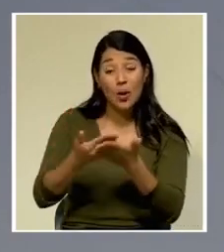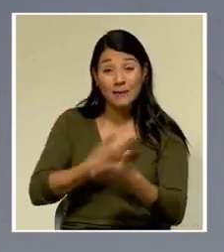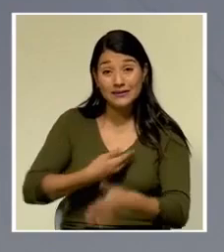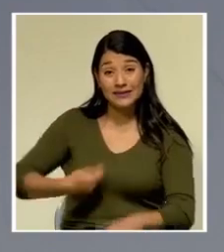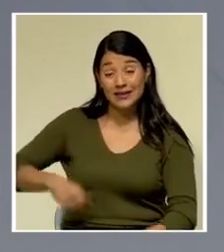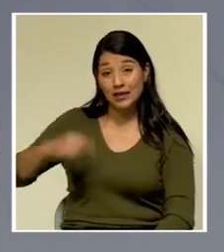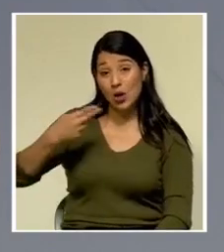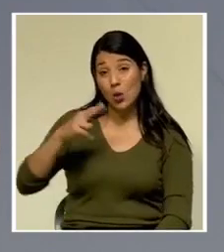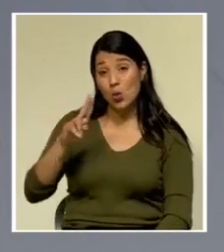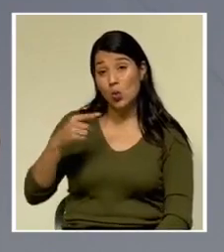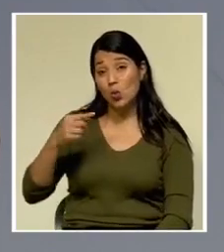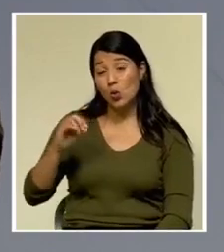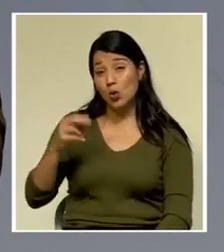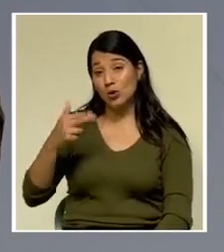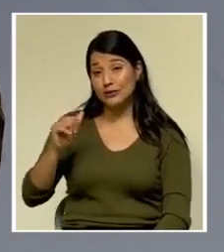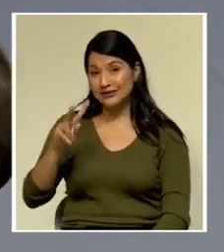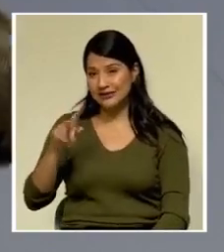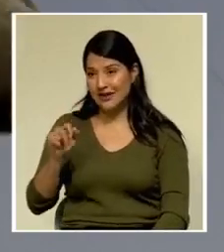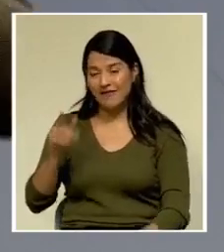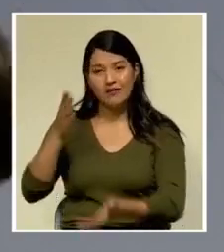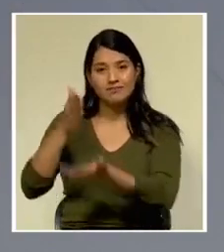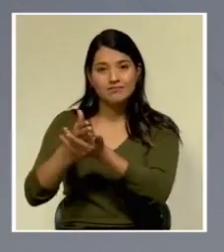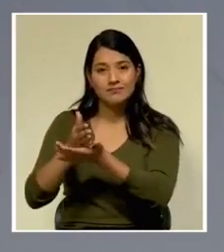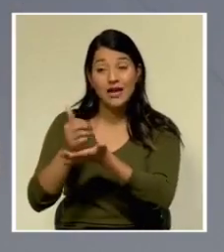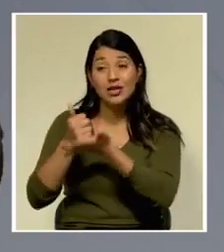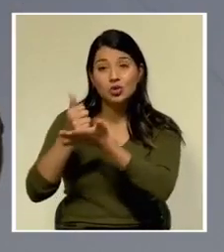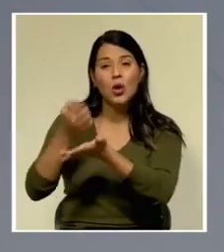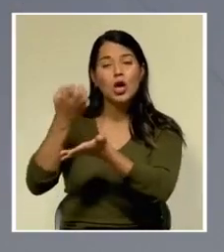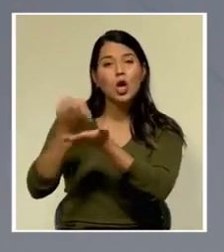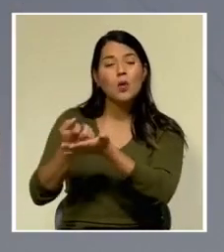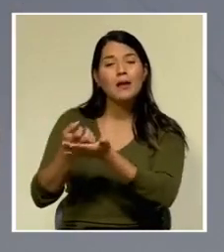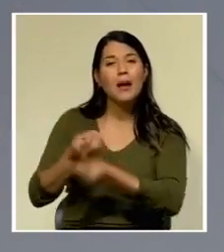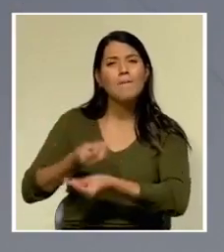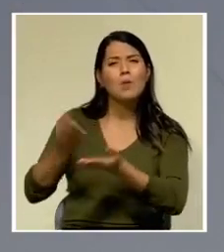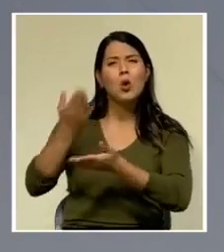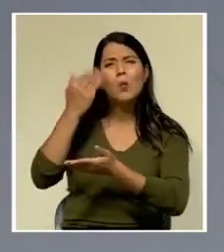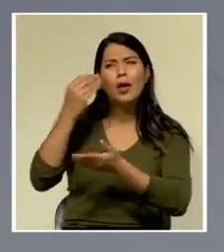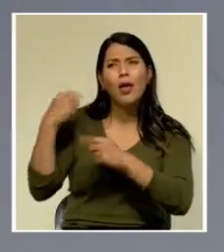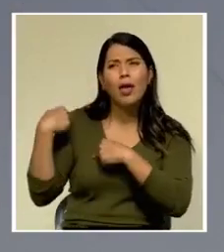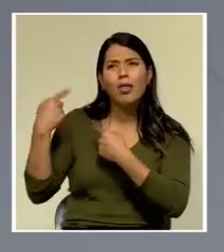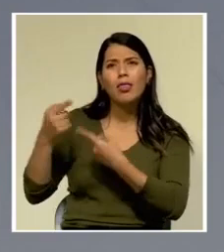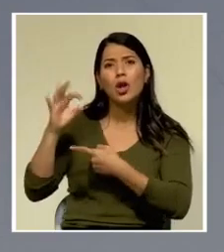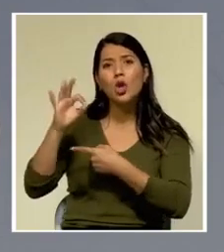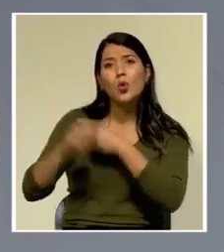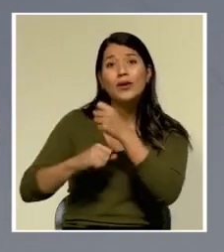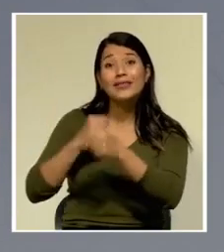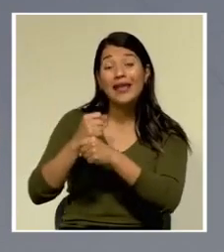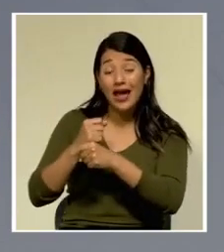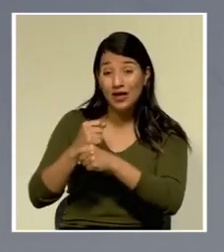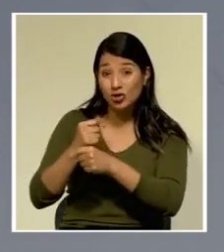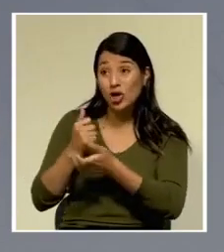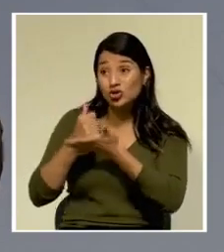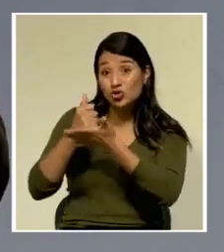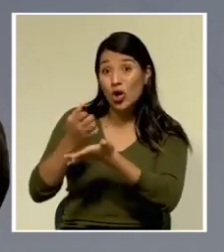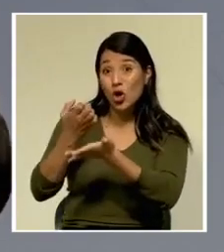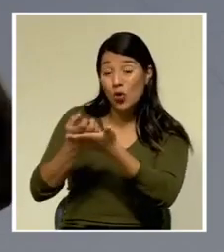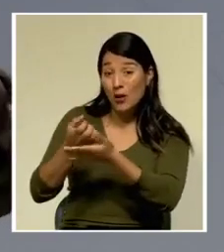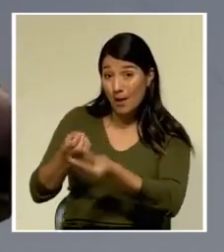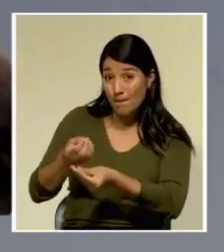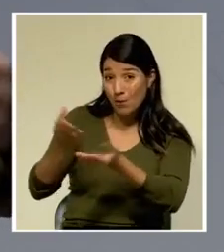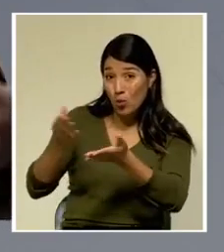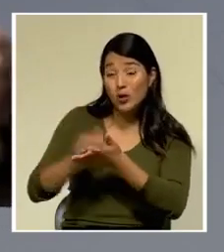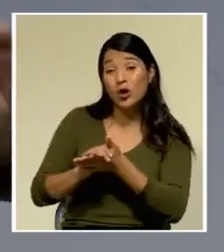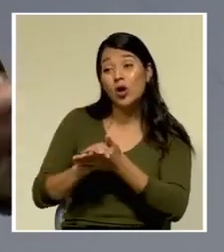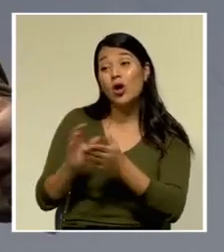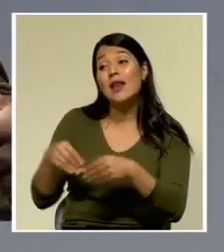financiamiento público, porque durante 90 años ese sistema de financiamiento público había favorecido a los